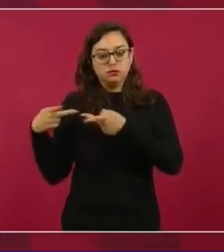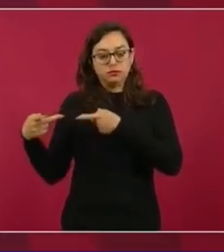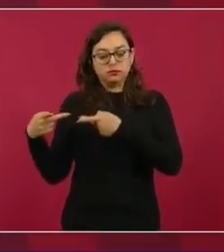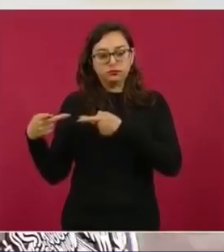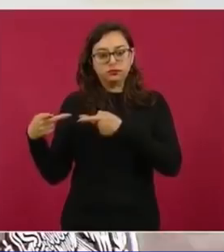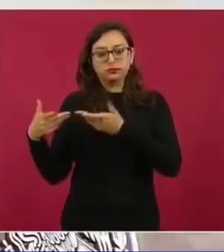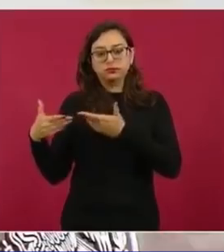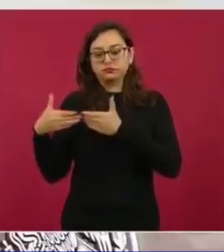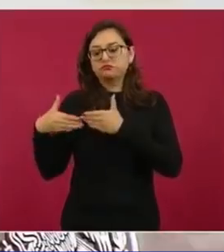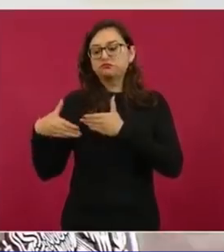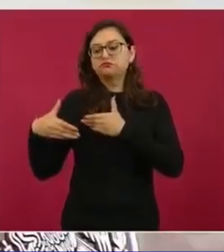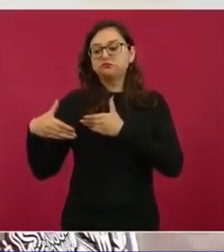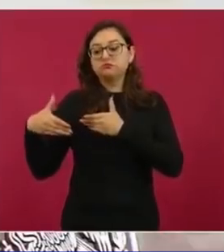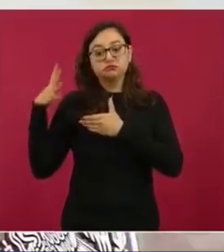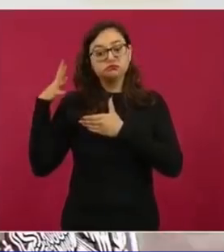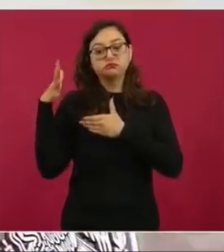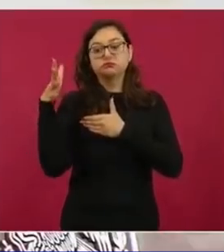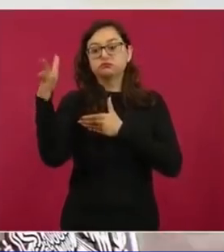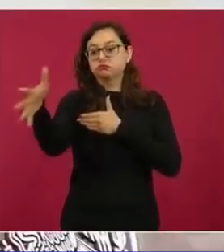de mediano y de largo plazo.